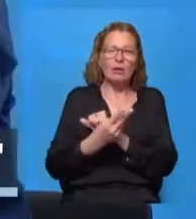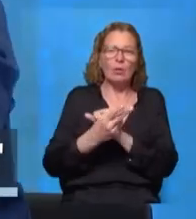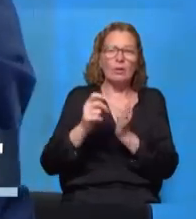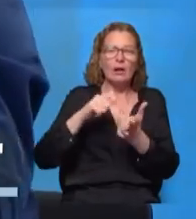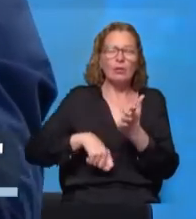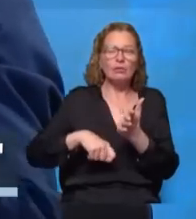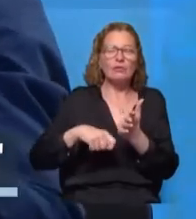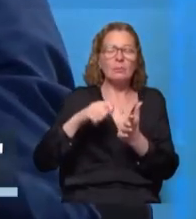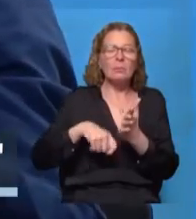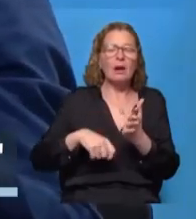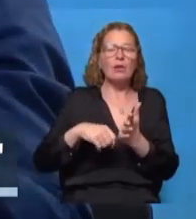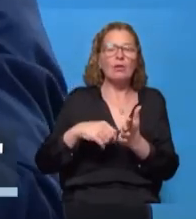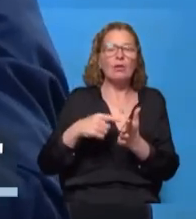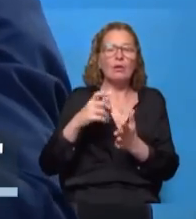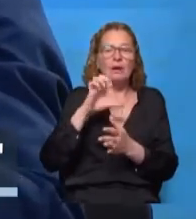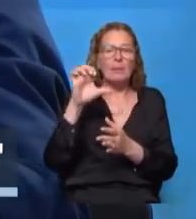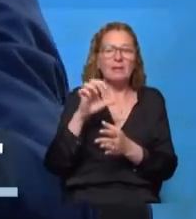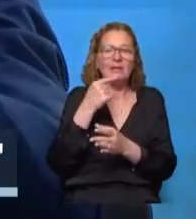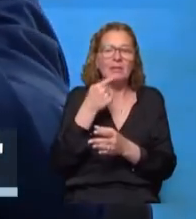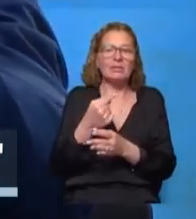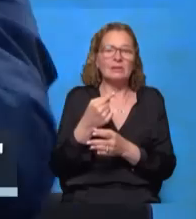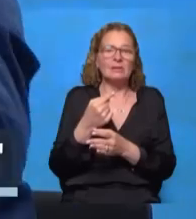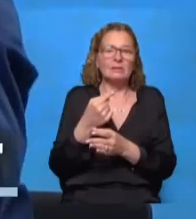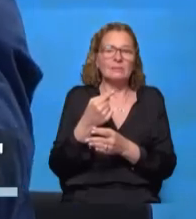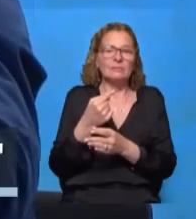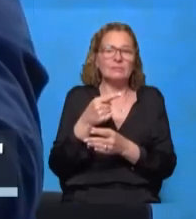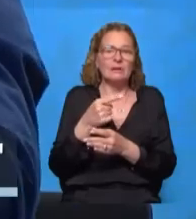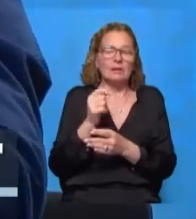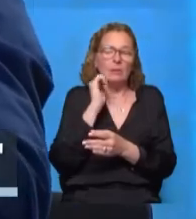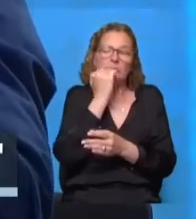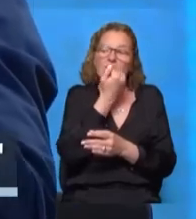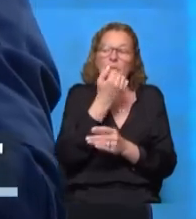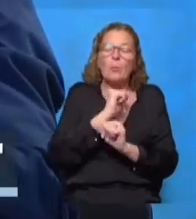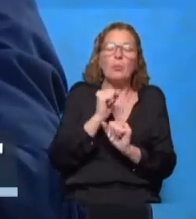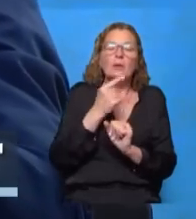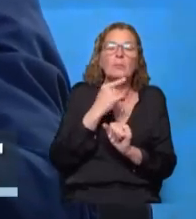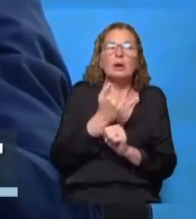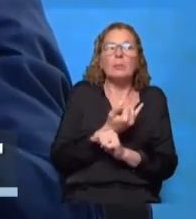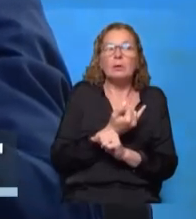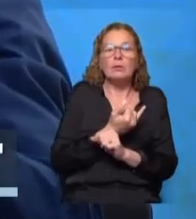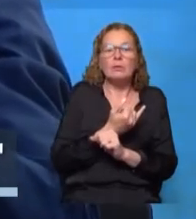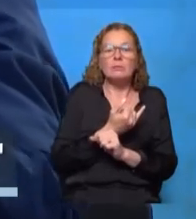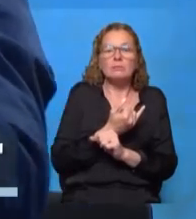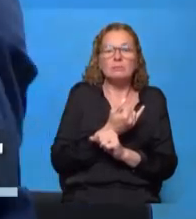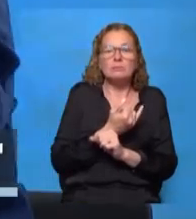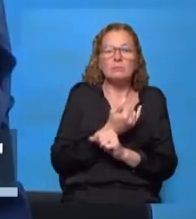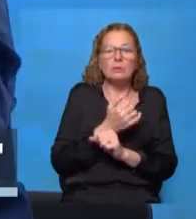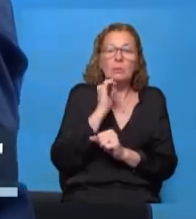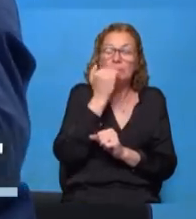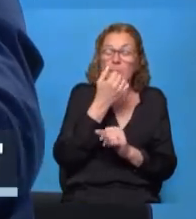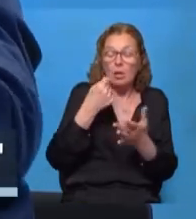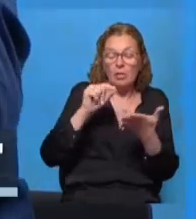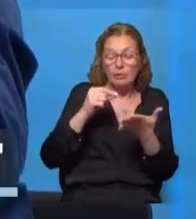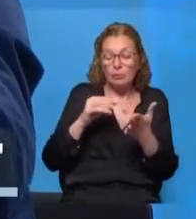contratos y que firmaron estos contratos con grandes empresas señalan que el hecho que sea secreto permite por ejemplo este bueno reservar algunos